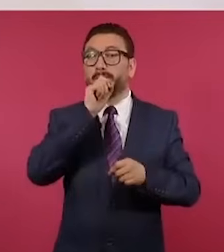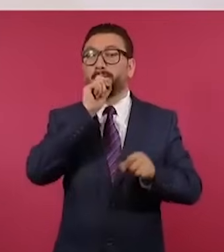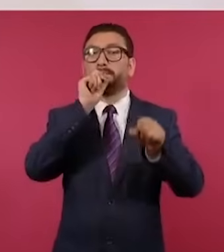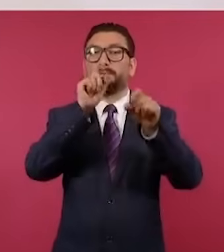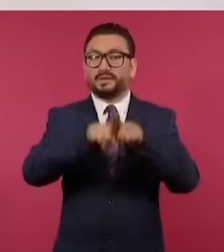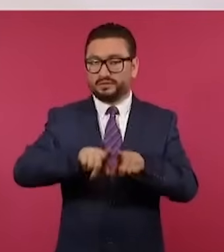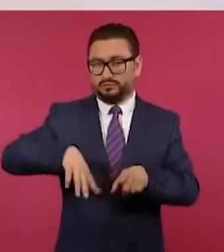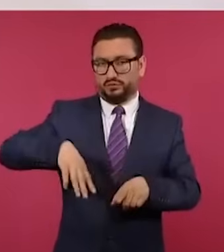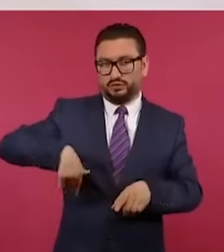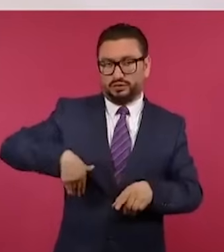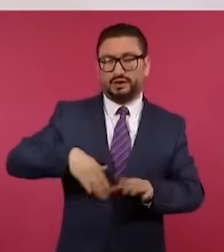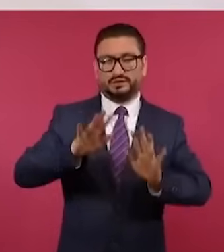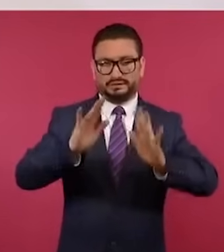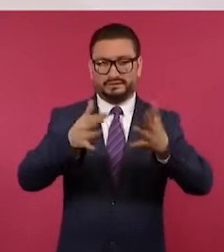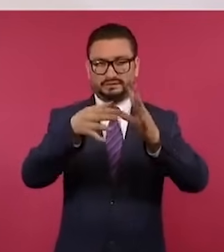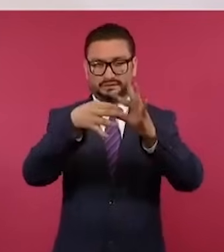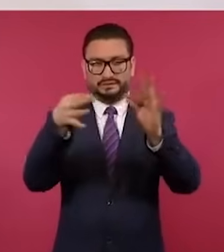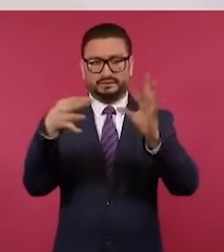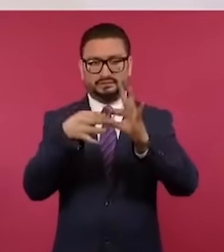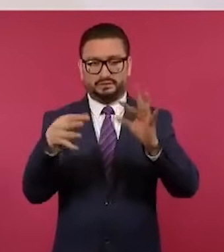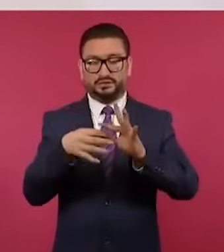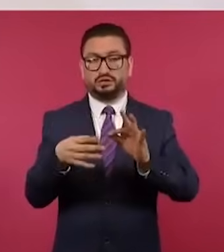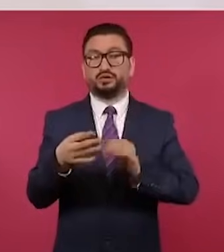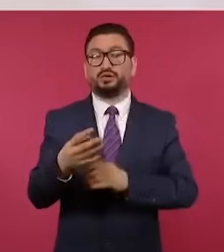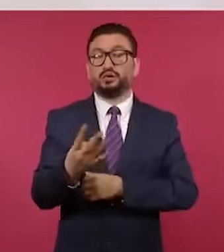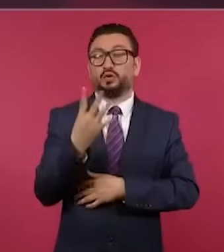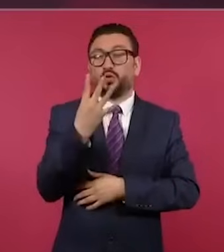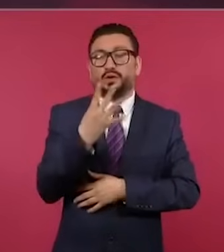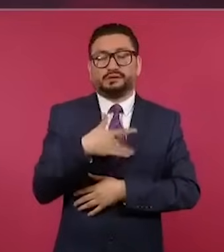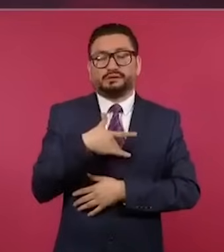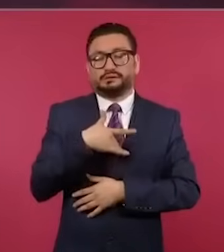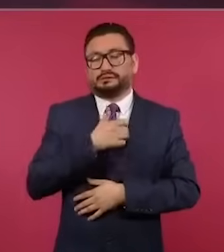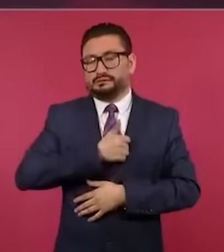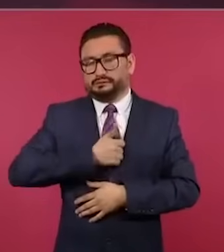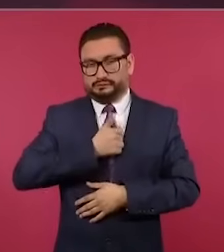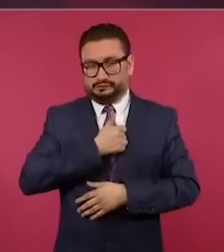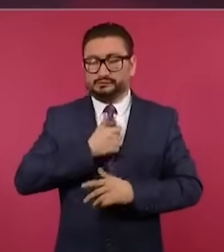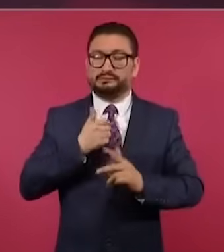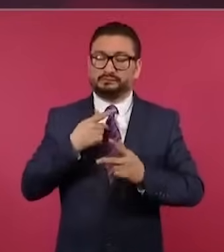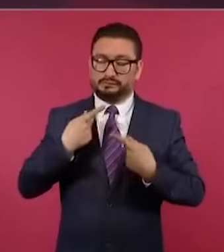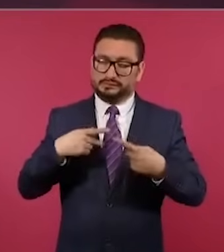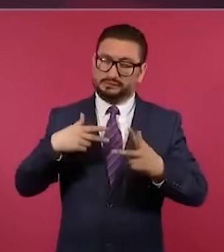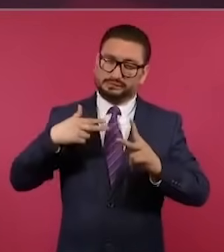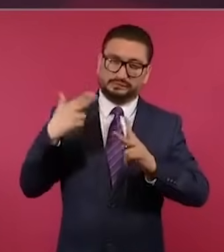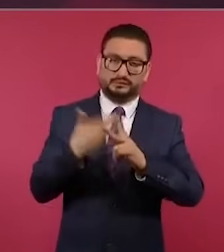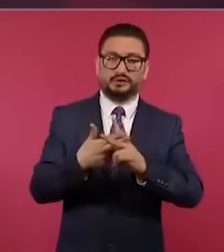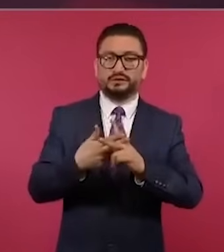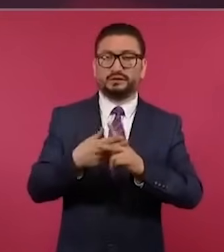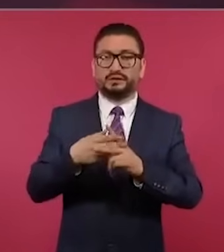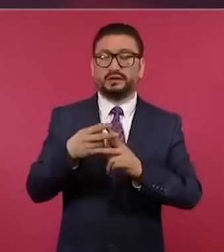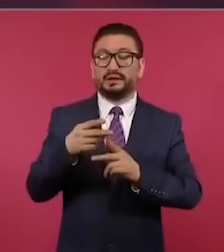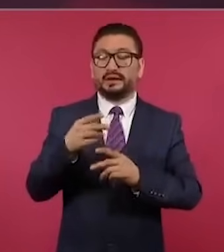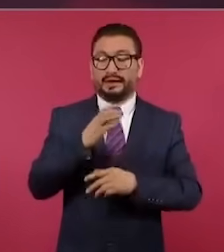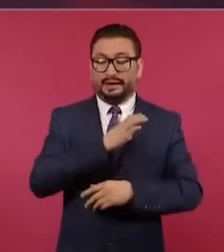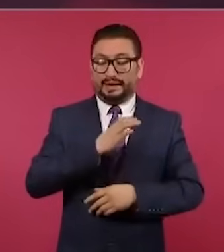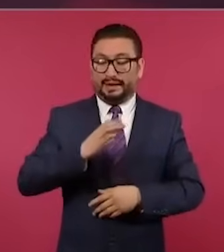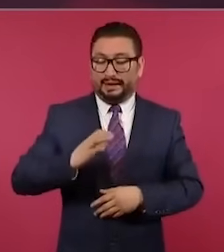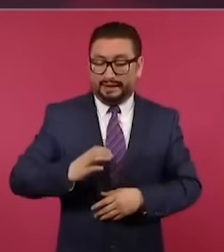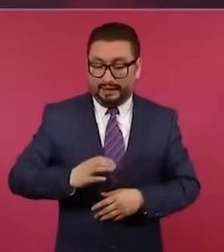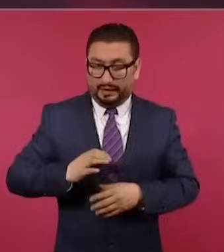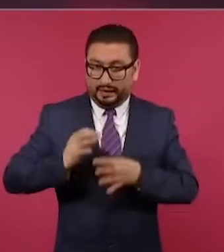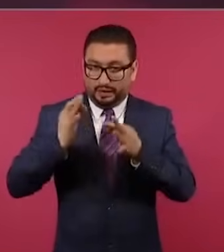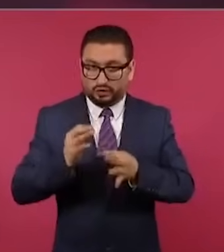ya se ha informado aquí, hubo 4 lamentables homicidios de precandidatas, es